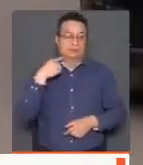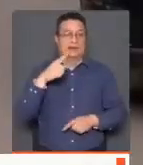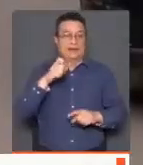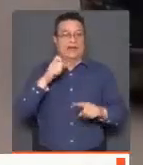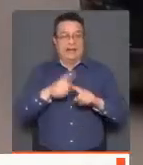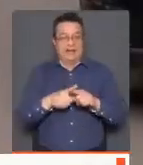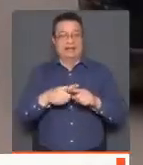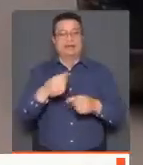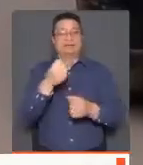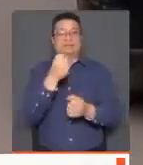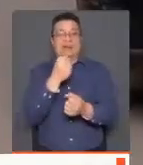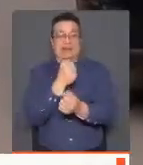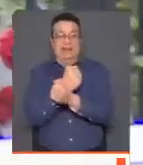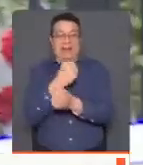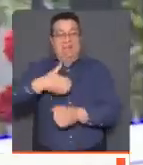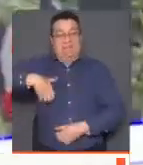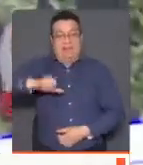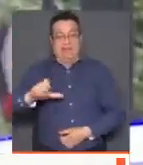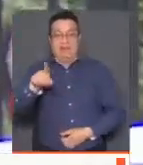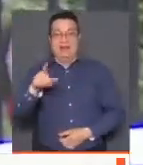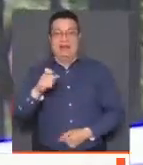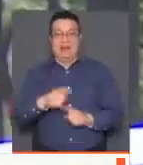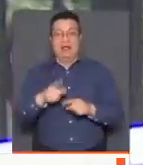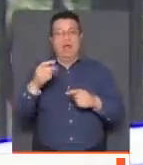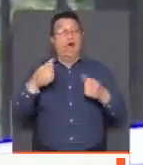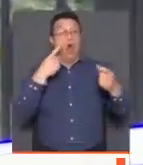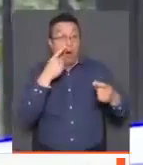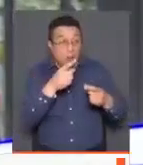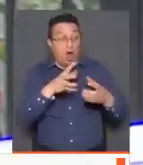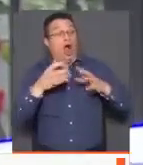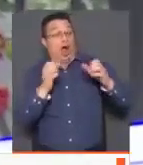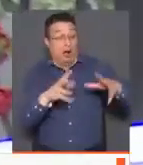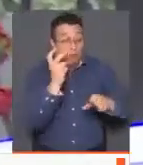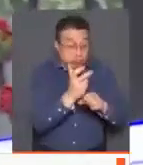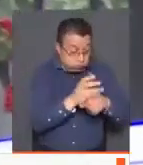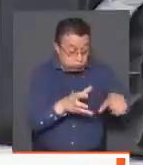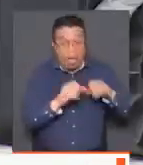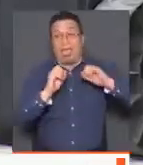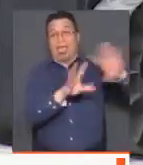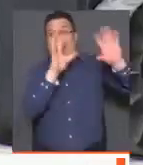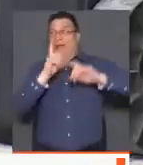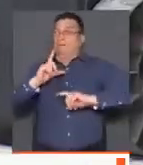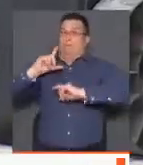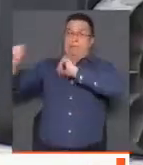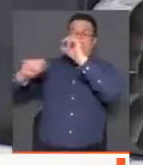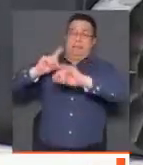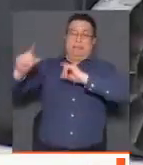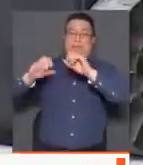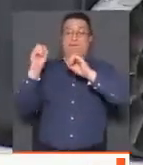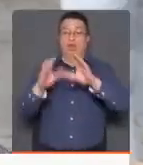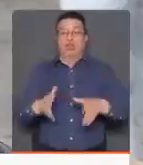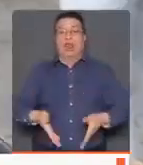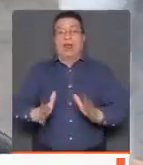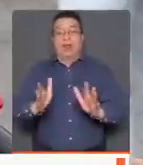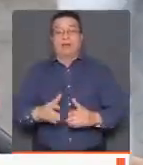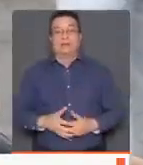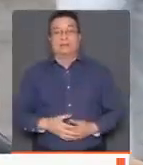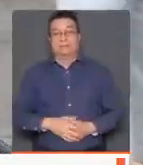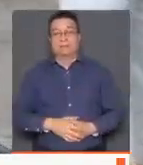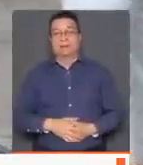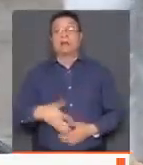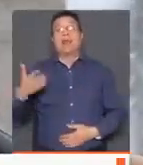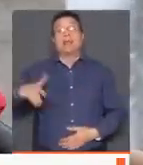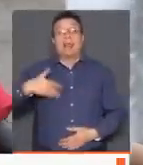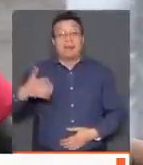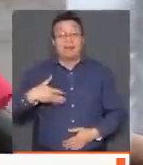policial. Los delincuentes se vieron obligados a dejar la mayoría de las especies sustraídas botadas en la calle. Lamentablemente la